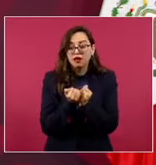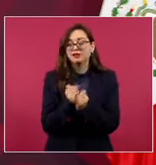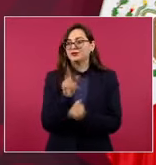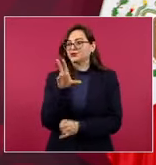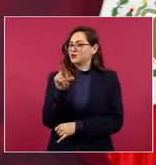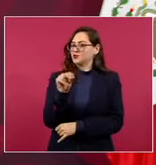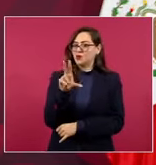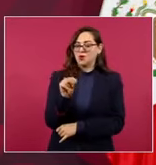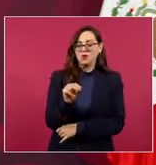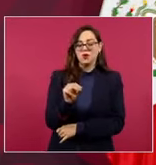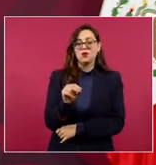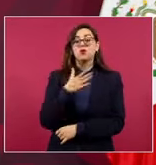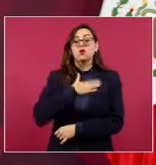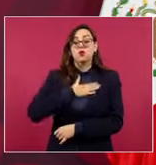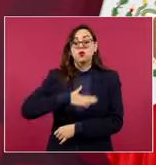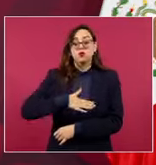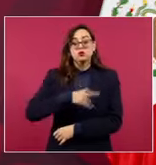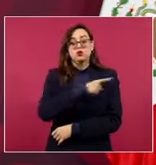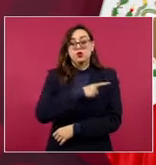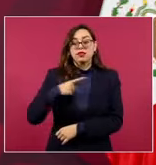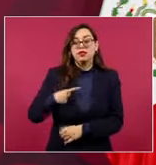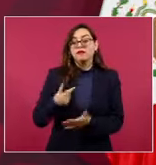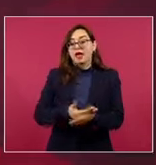La justicia también es